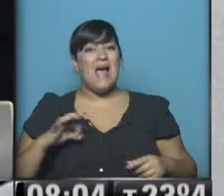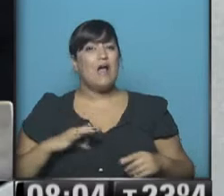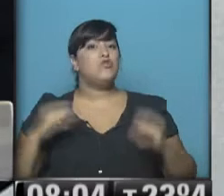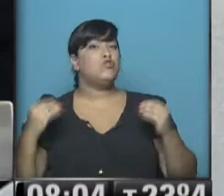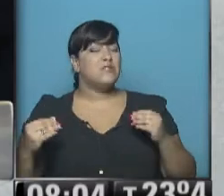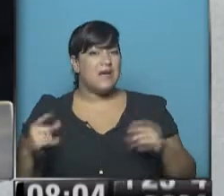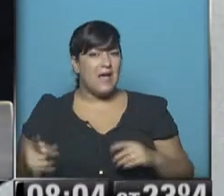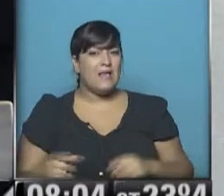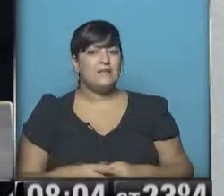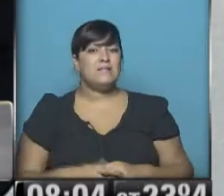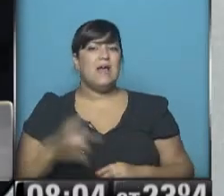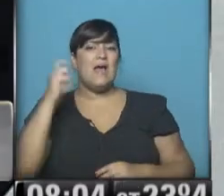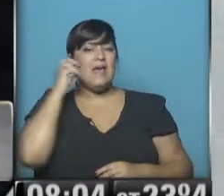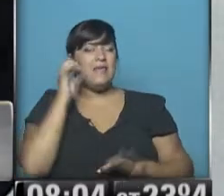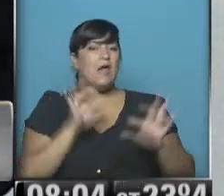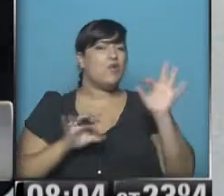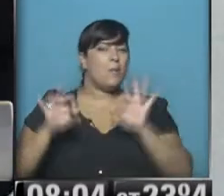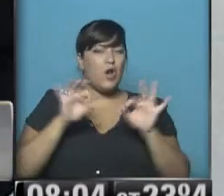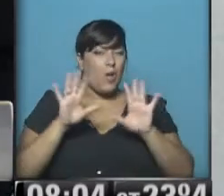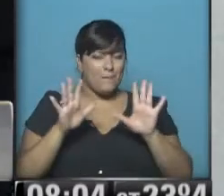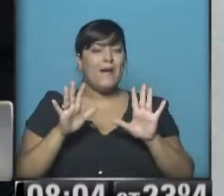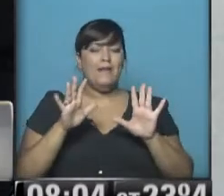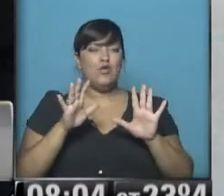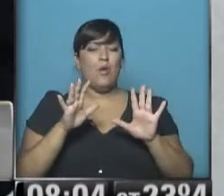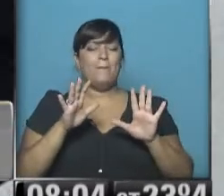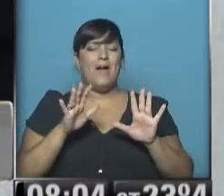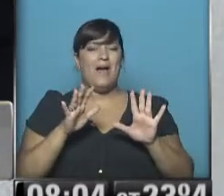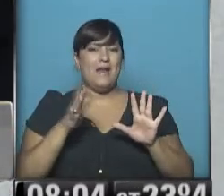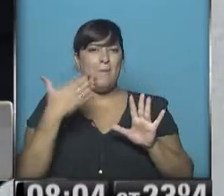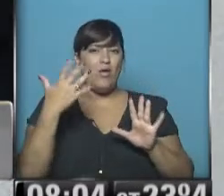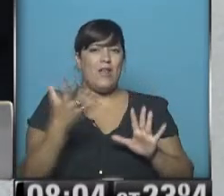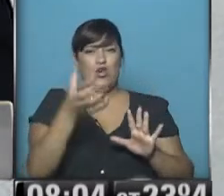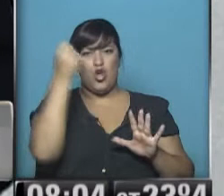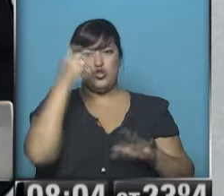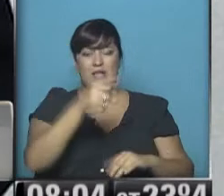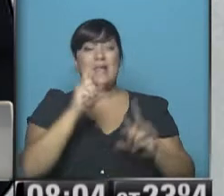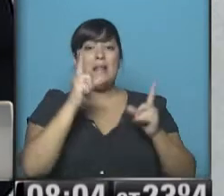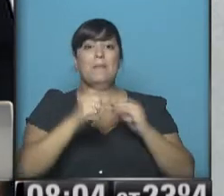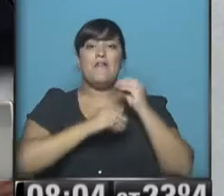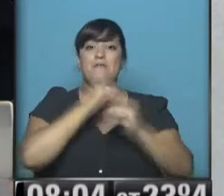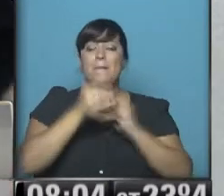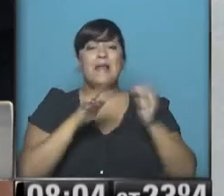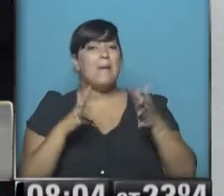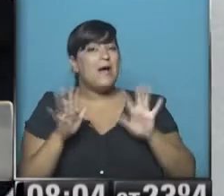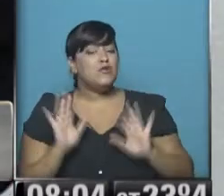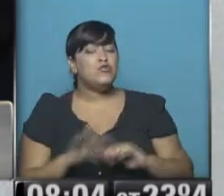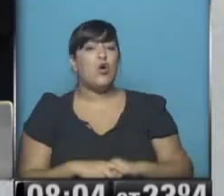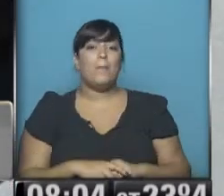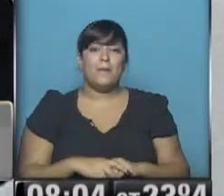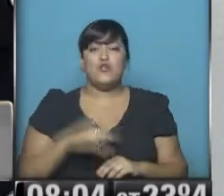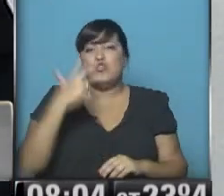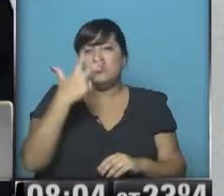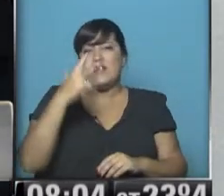promedio la edad promedio de los titulares de los créditos asignados y la familia más o menos está integrado en un